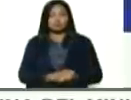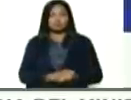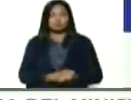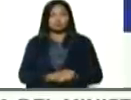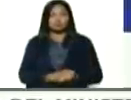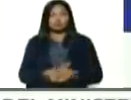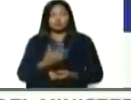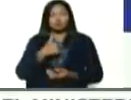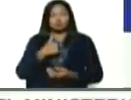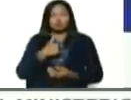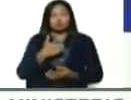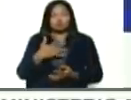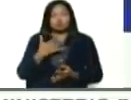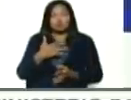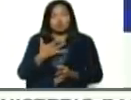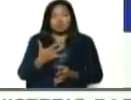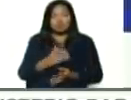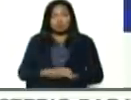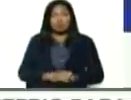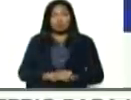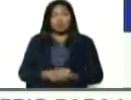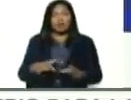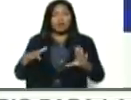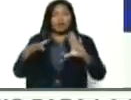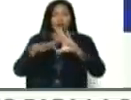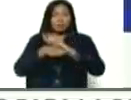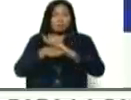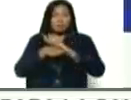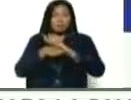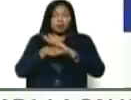aspiró el martes